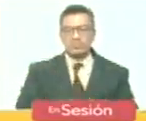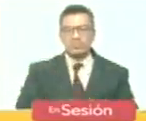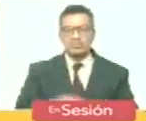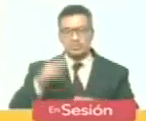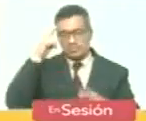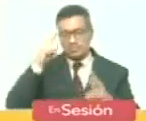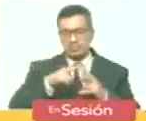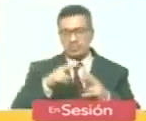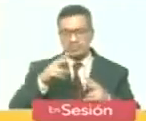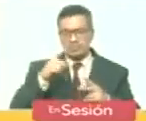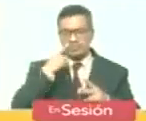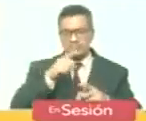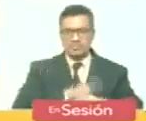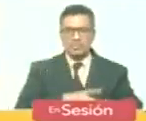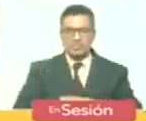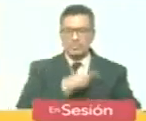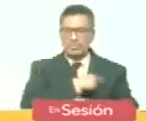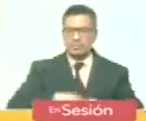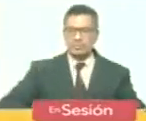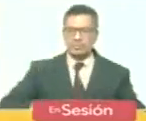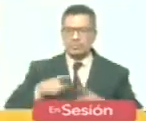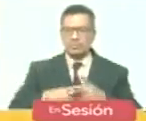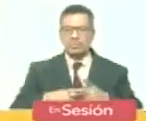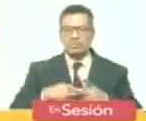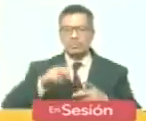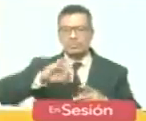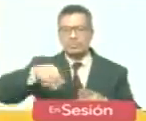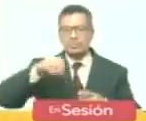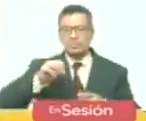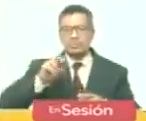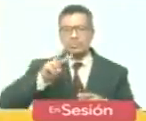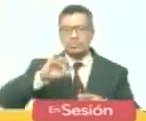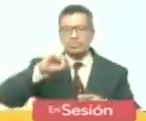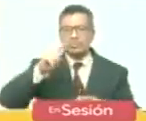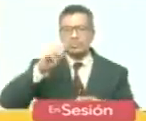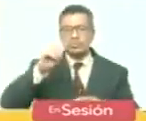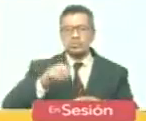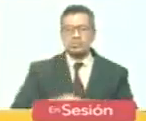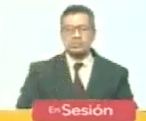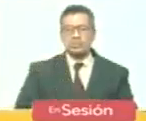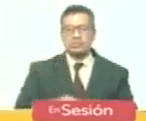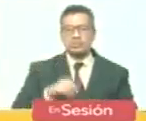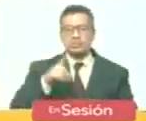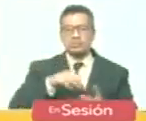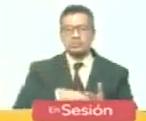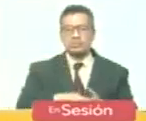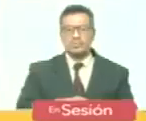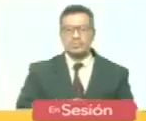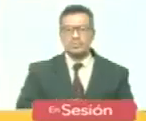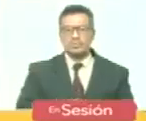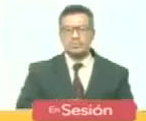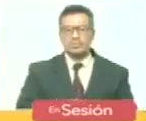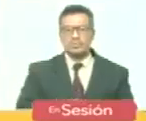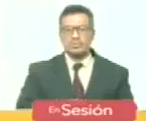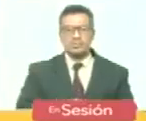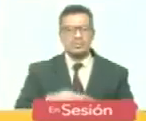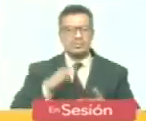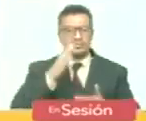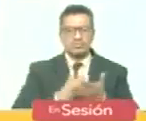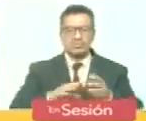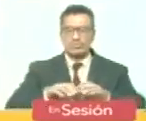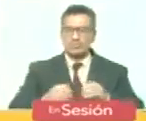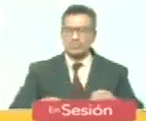época, presidente Jovito Villalba, que era uno de los líderes de la generación del 28. Esa generación se quebró